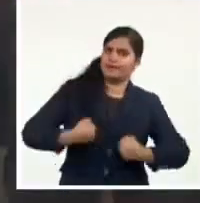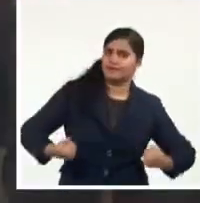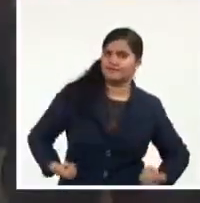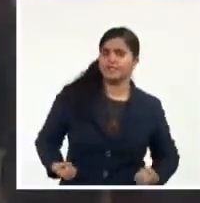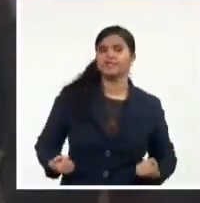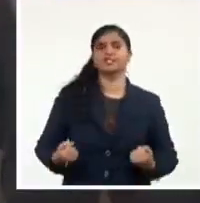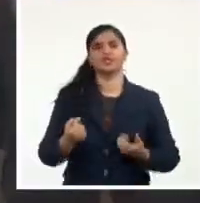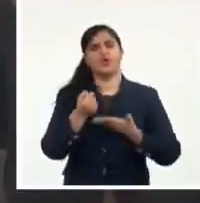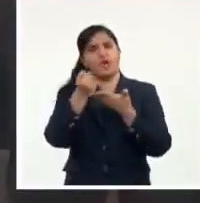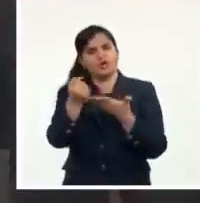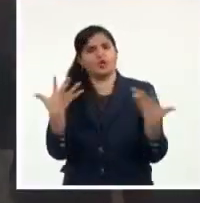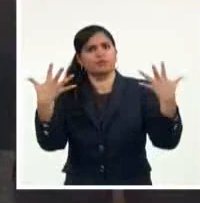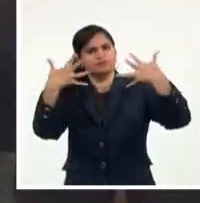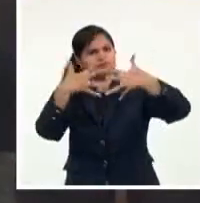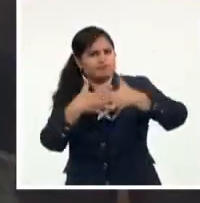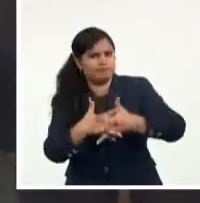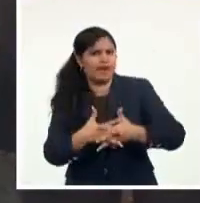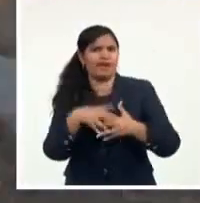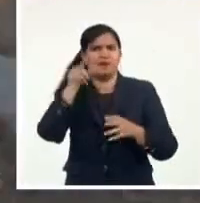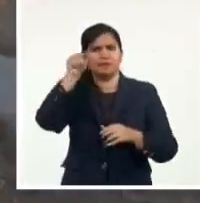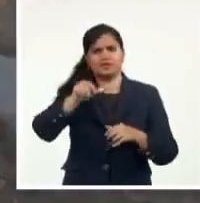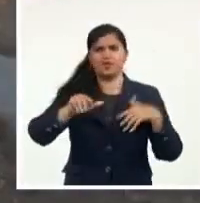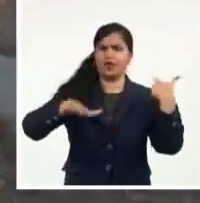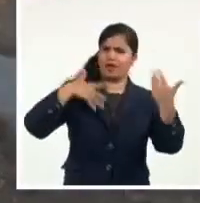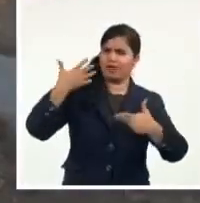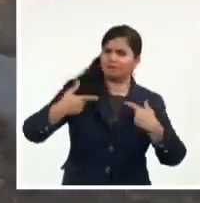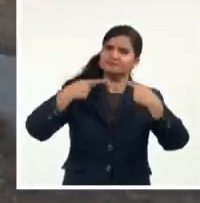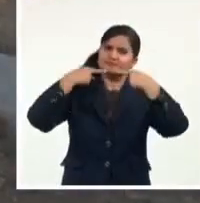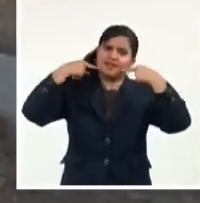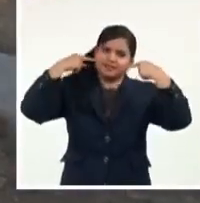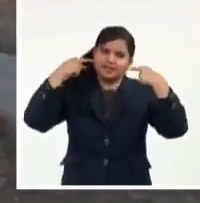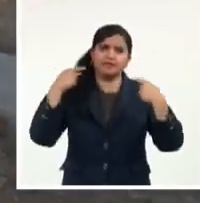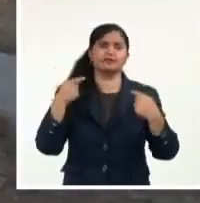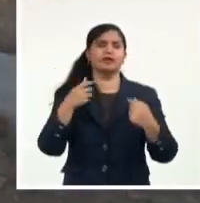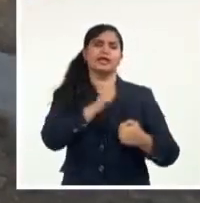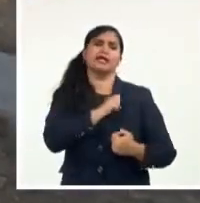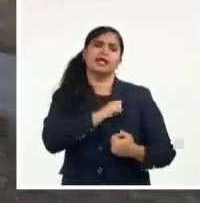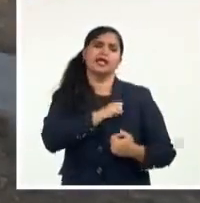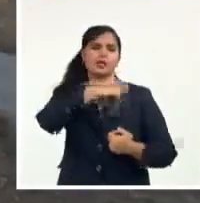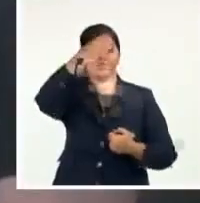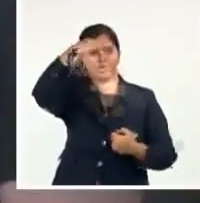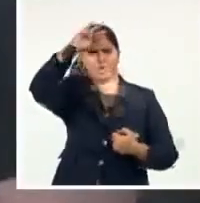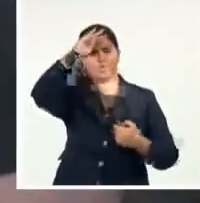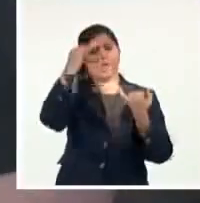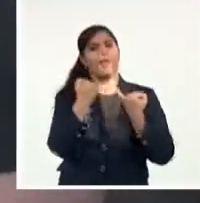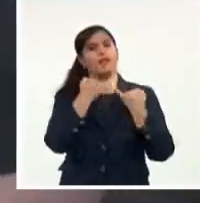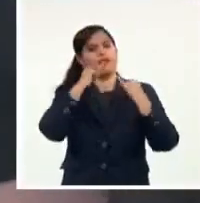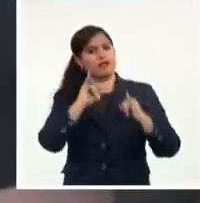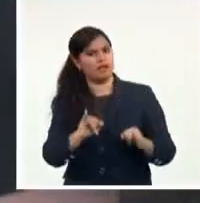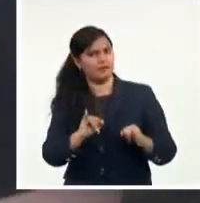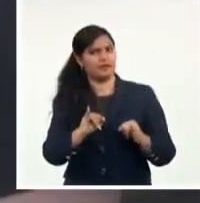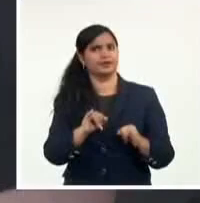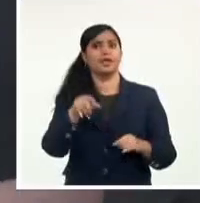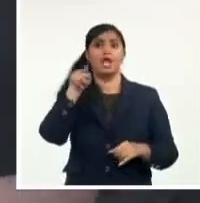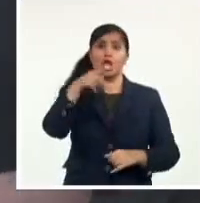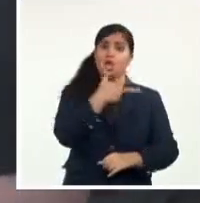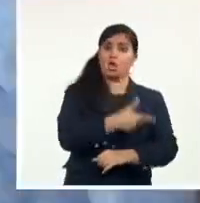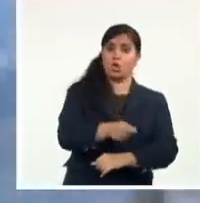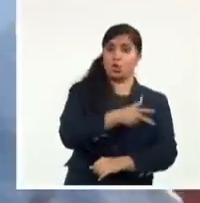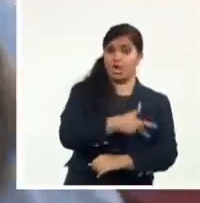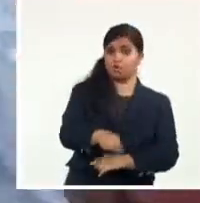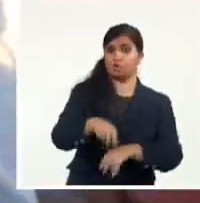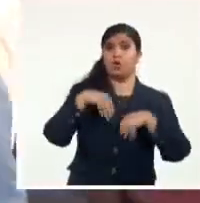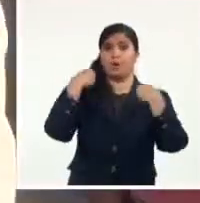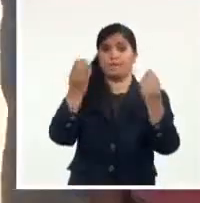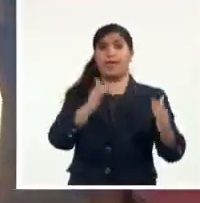de los proyectos constructivos que se acometen en el municipio cabecera para damnificados del meteoro. En el área ubicada en el kilómetro 12